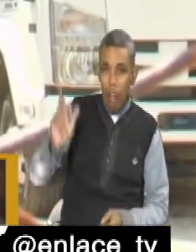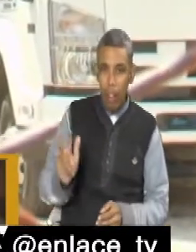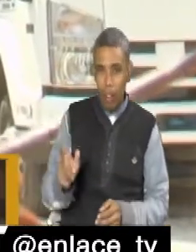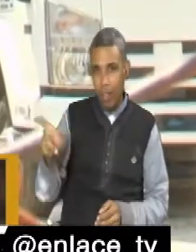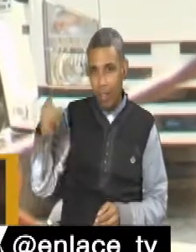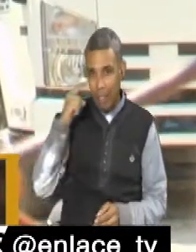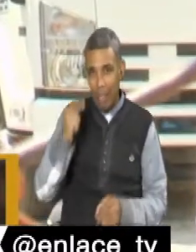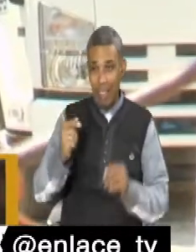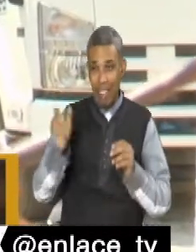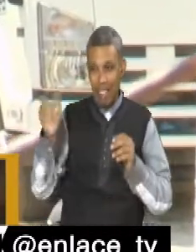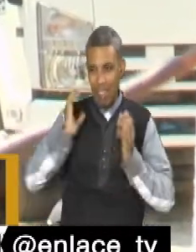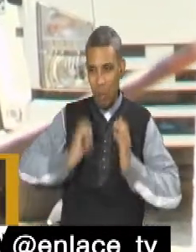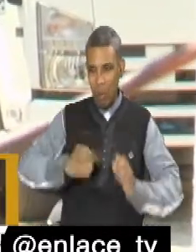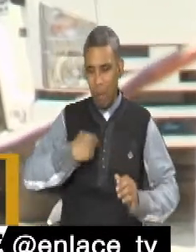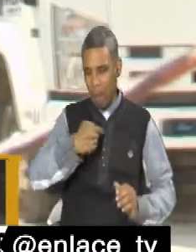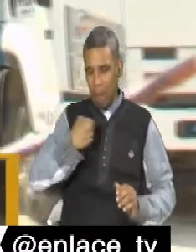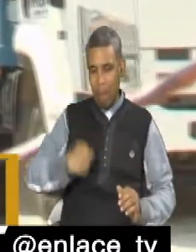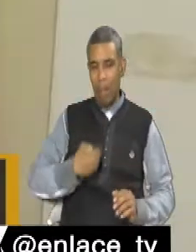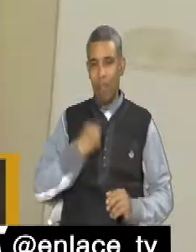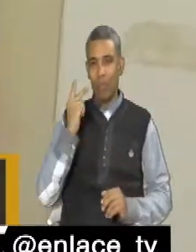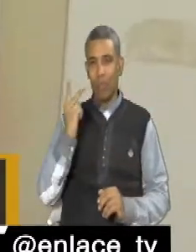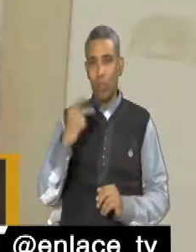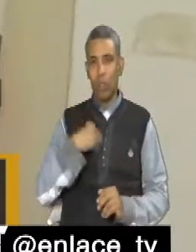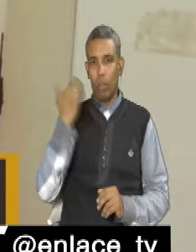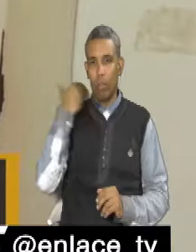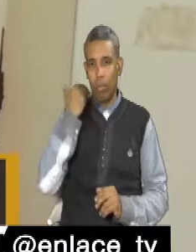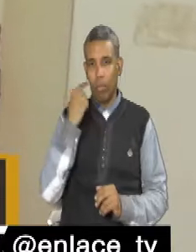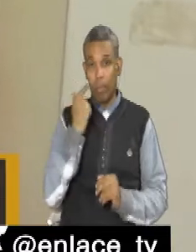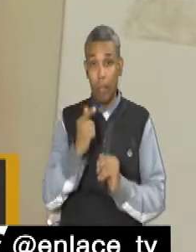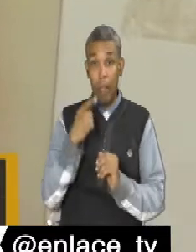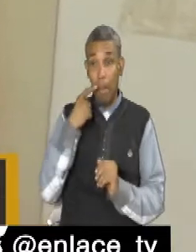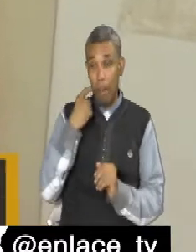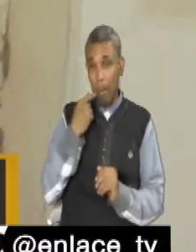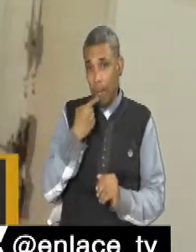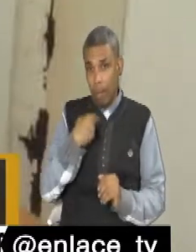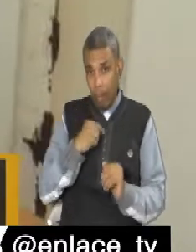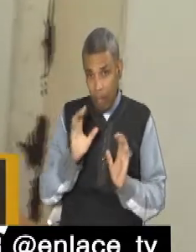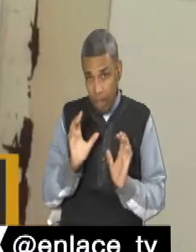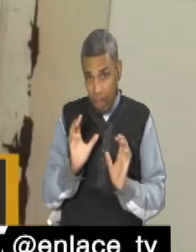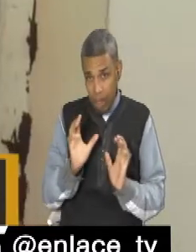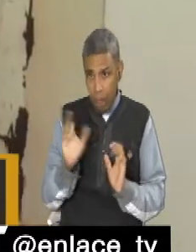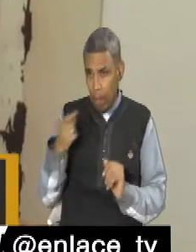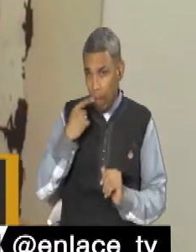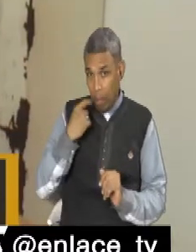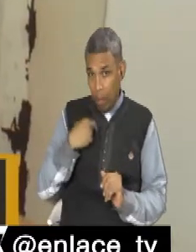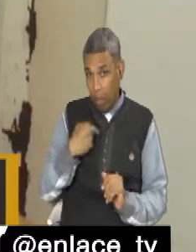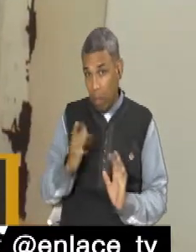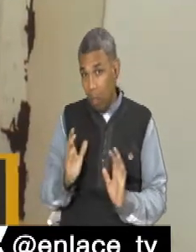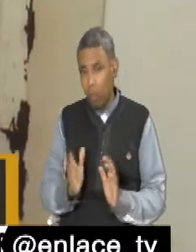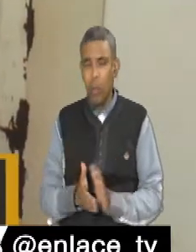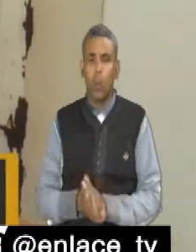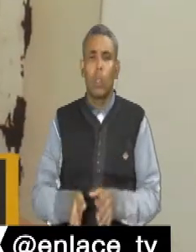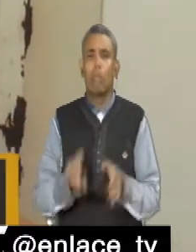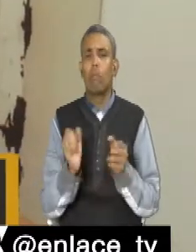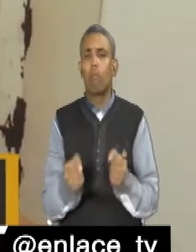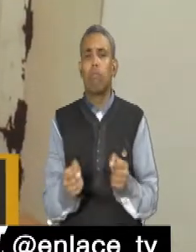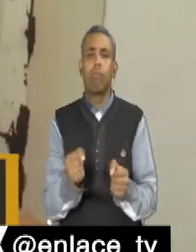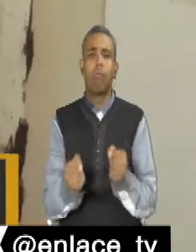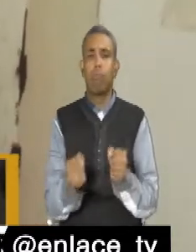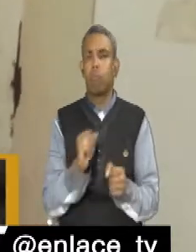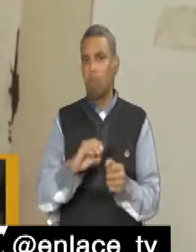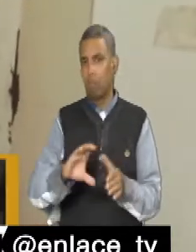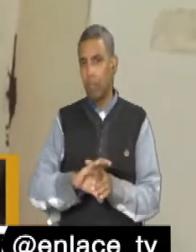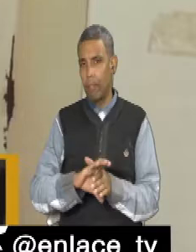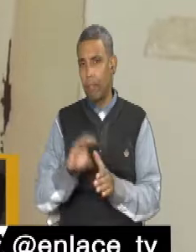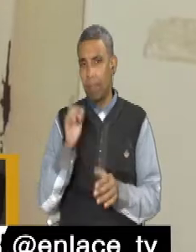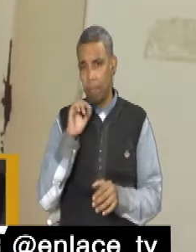registrado en la salida de la población de Sabana de Torres. Pues mi papá dice que él salió a hacer una carrera a Sabana de Torres, dejó el muchacho ahí